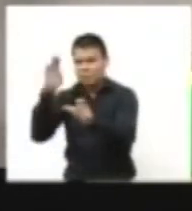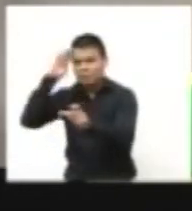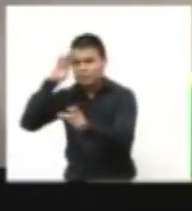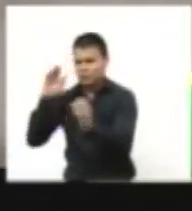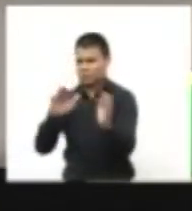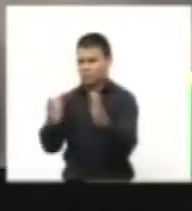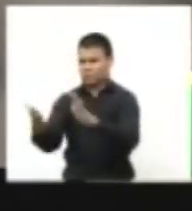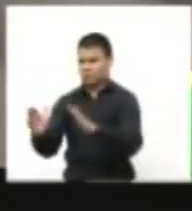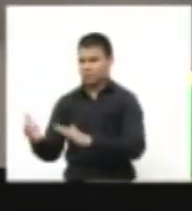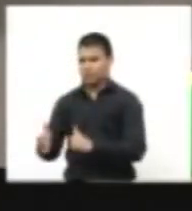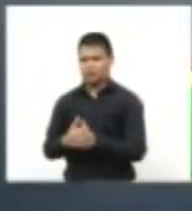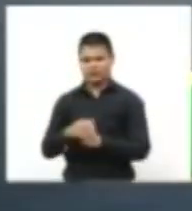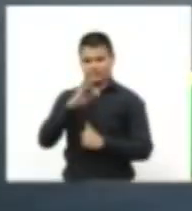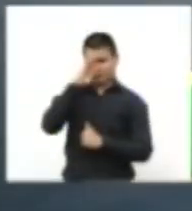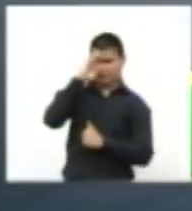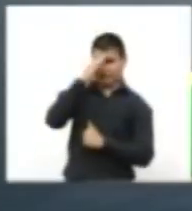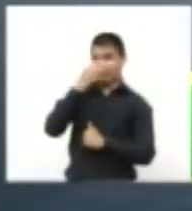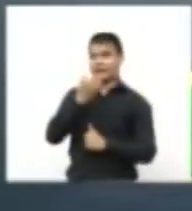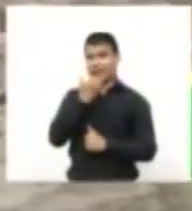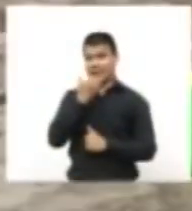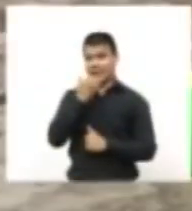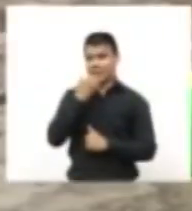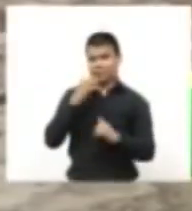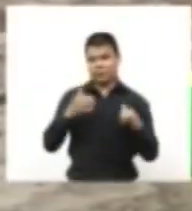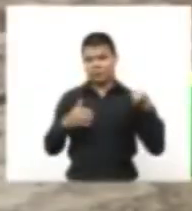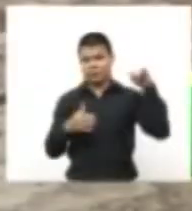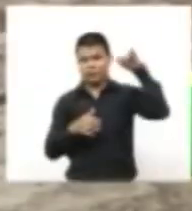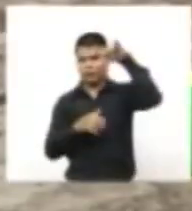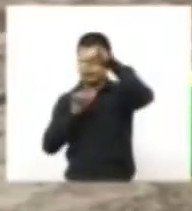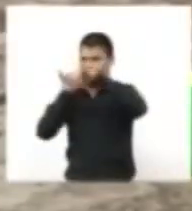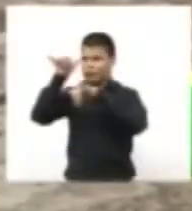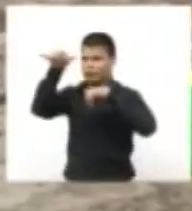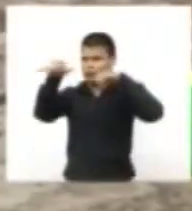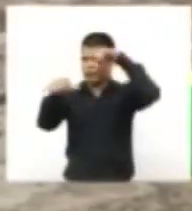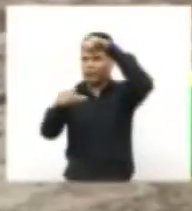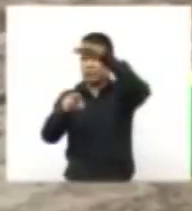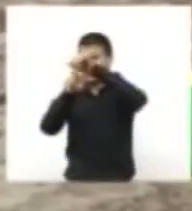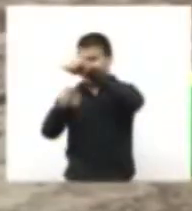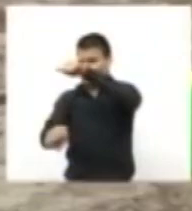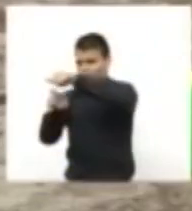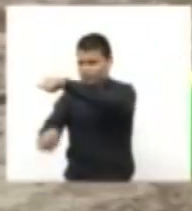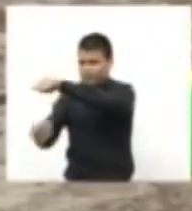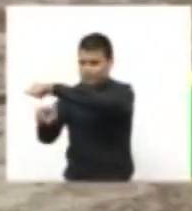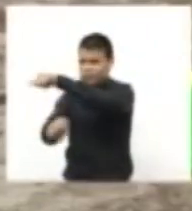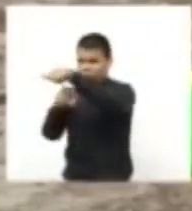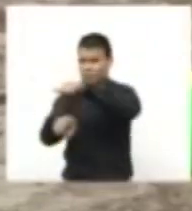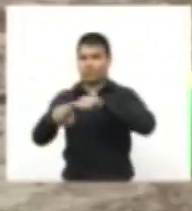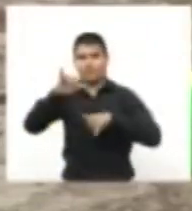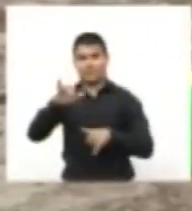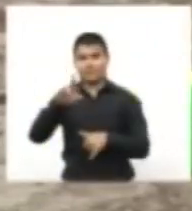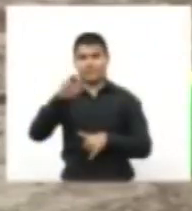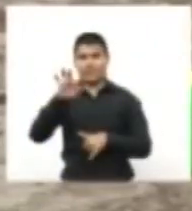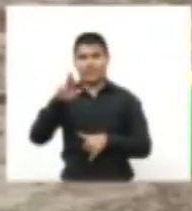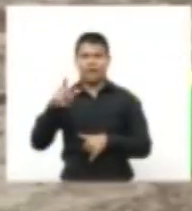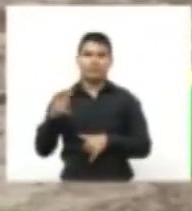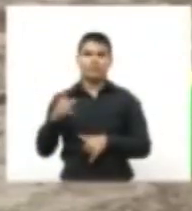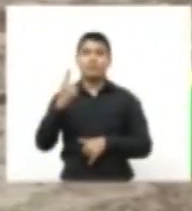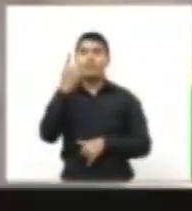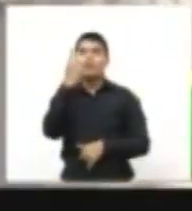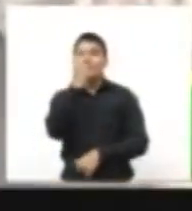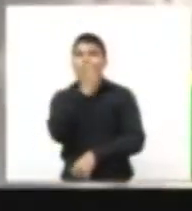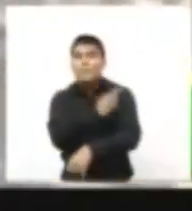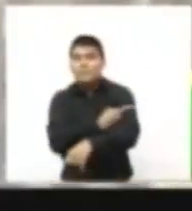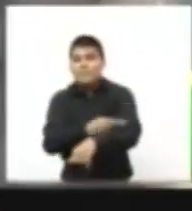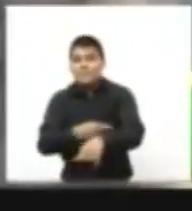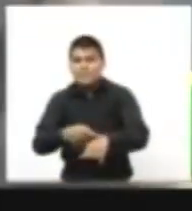¿Qué decir de la dudosa operación contra Irak tras poseer armas de destrucción masiva? La OTAN ha ocasionado 1 millón de iraquíes